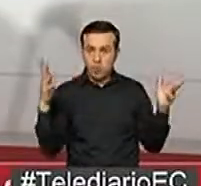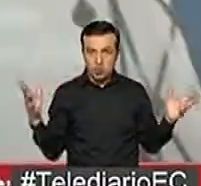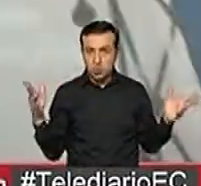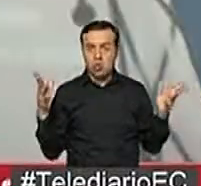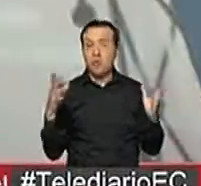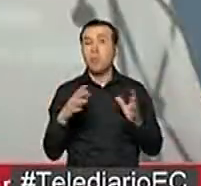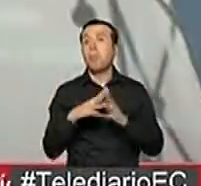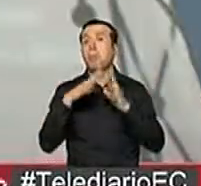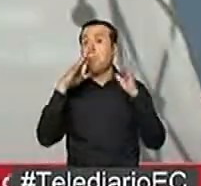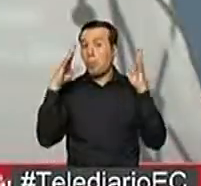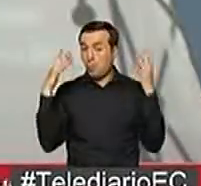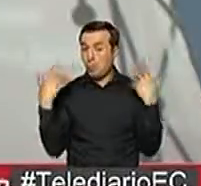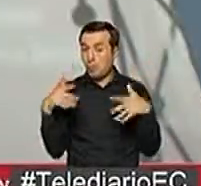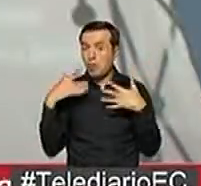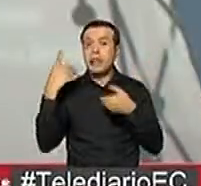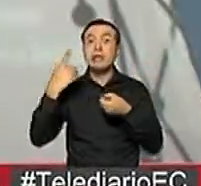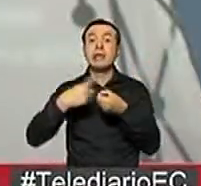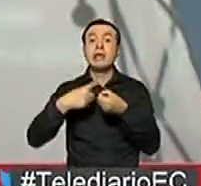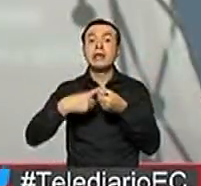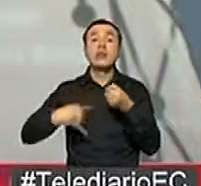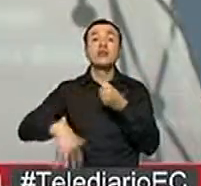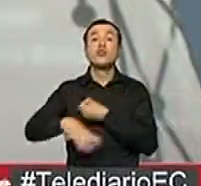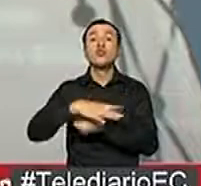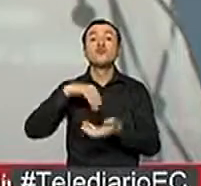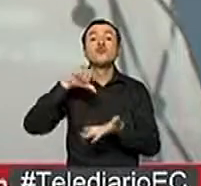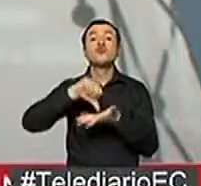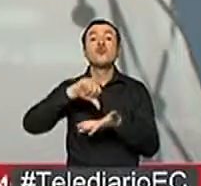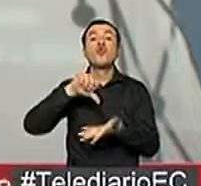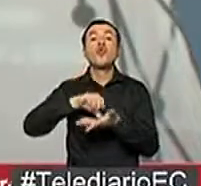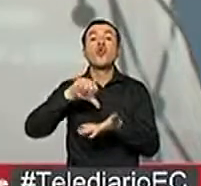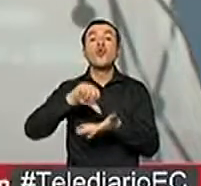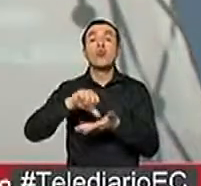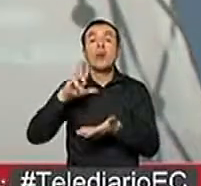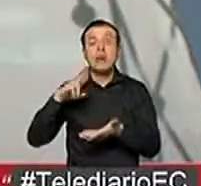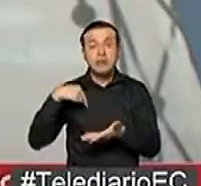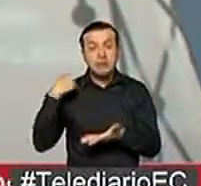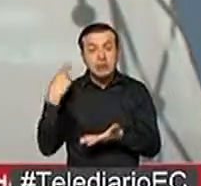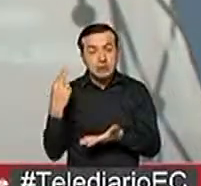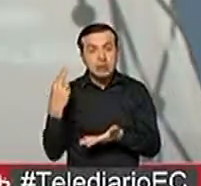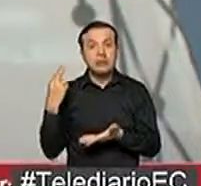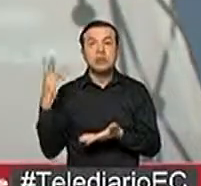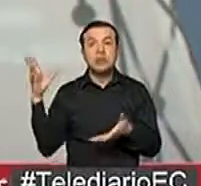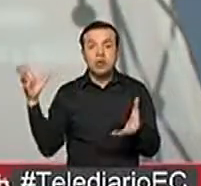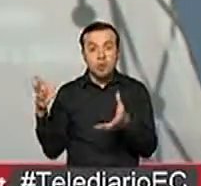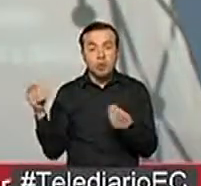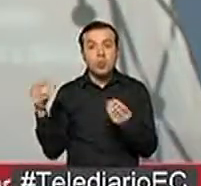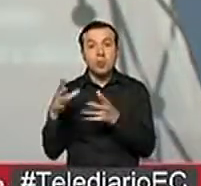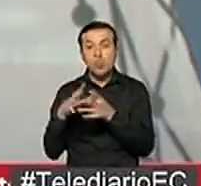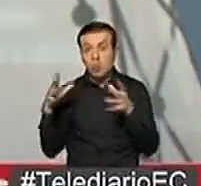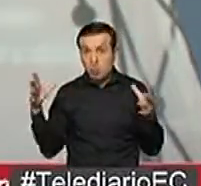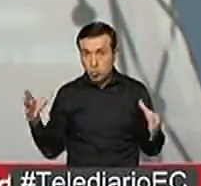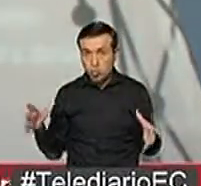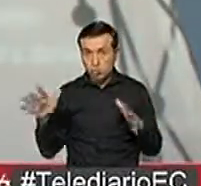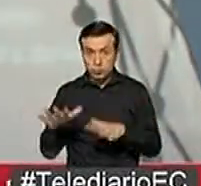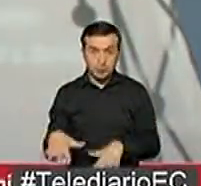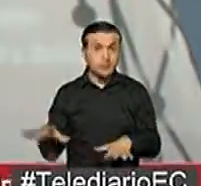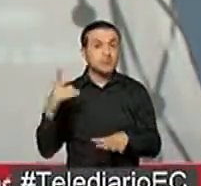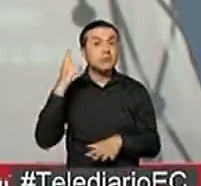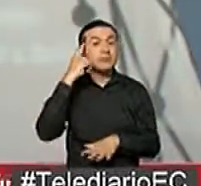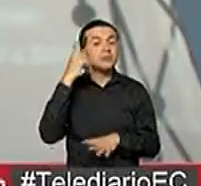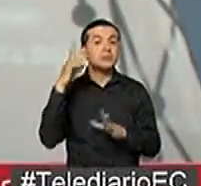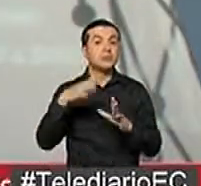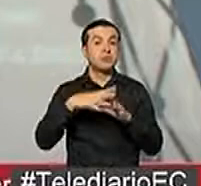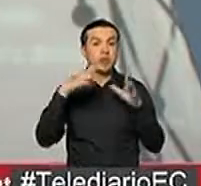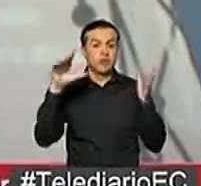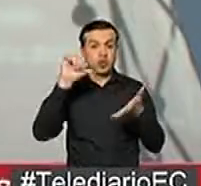riqueza increíble, por eso a Quito se le conocía como una ciudad conventual, la franciscana ciudad de Quito. Claro. Si nosotros consideramos el